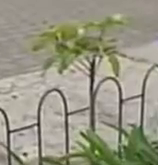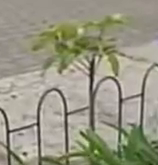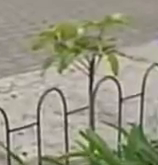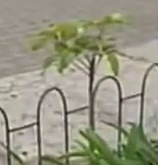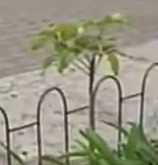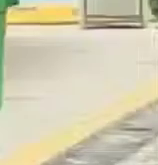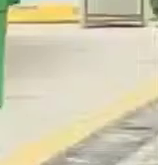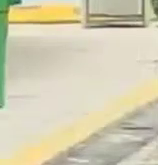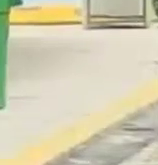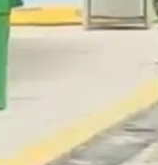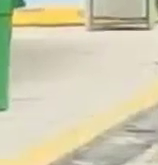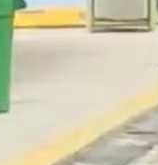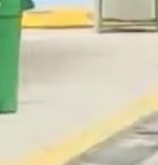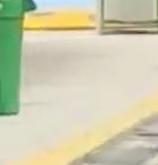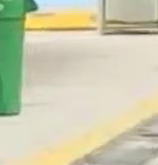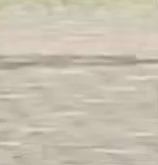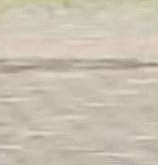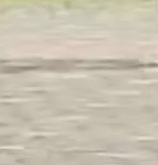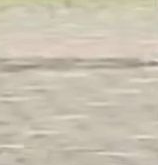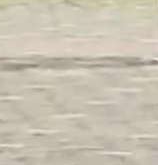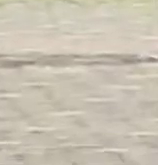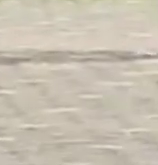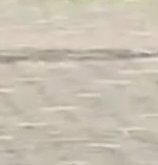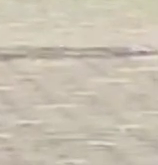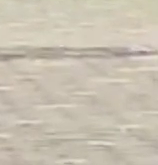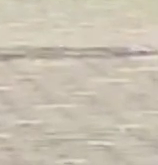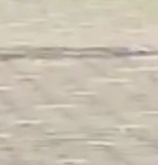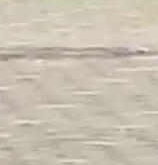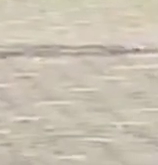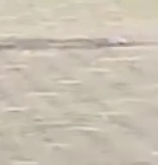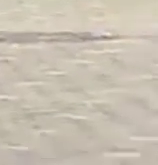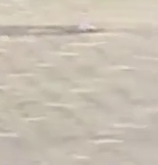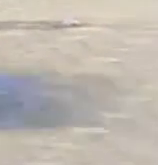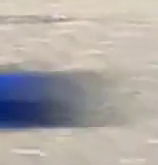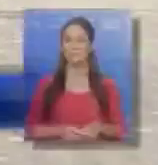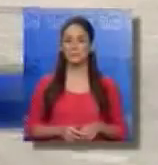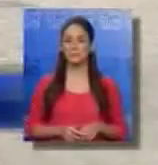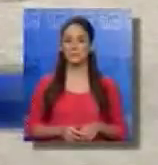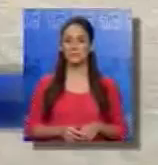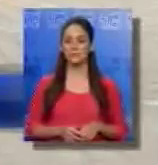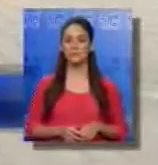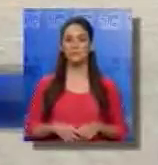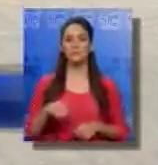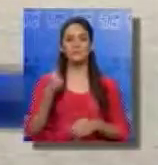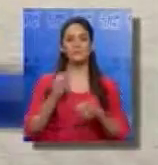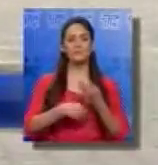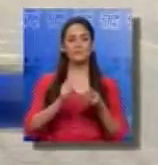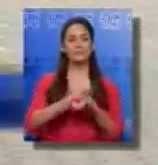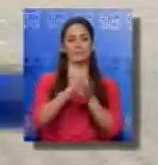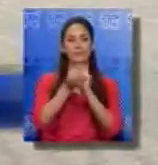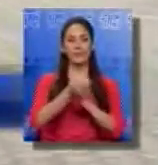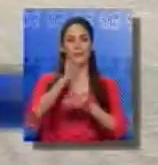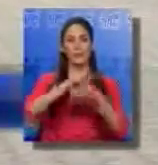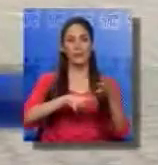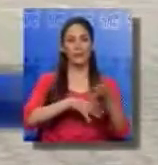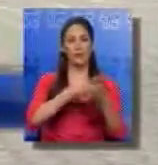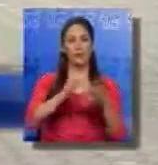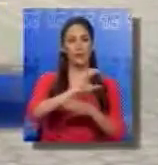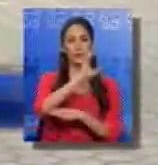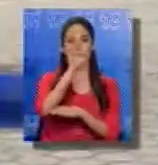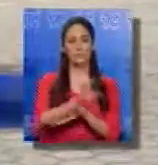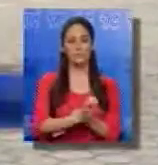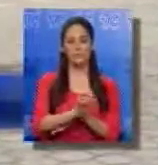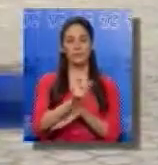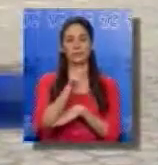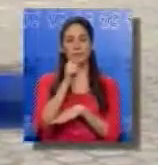instituciones particulares, fiscomisionales y municipales, podrán acogerse a esta modificación del cronograma según lo